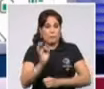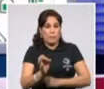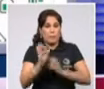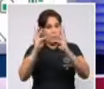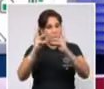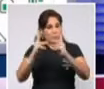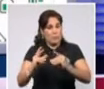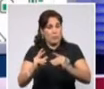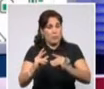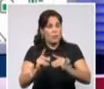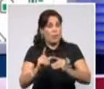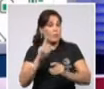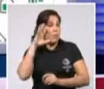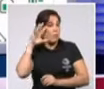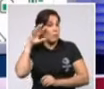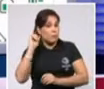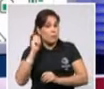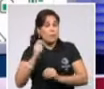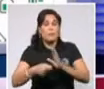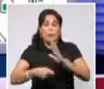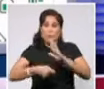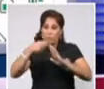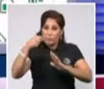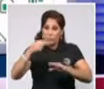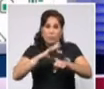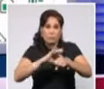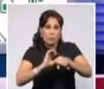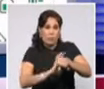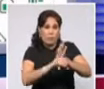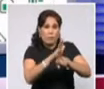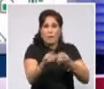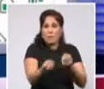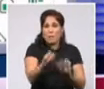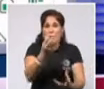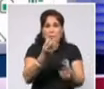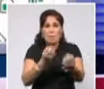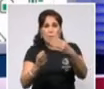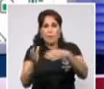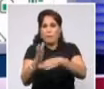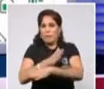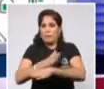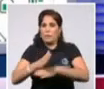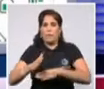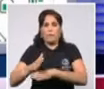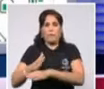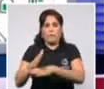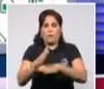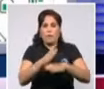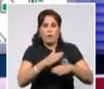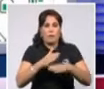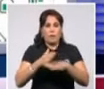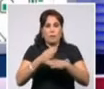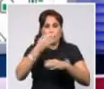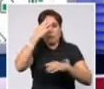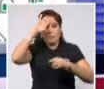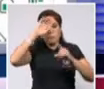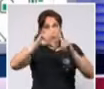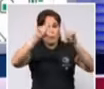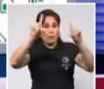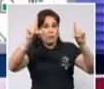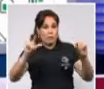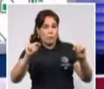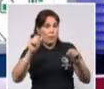dan cuenta de la permanencia en el tiempo del rebrote de la epidemia en todo el territorio nacional, que comenzó